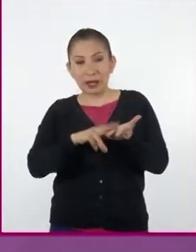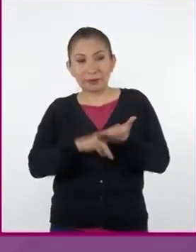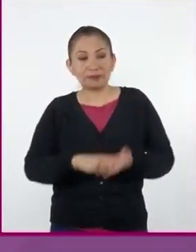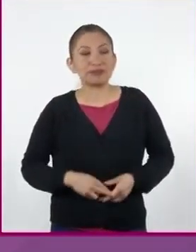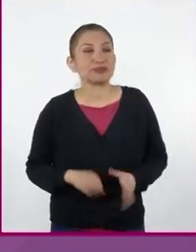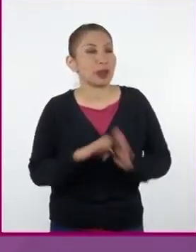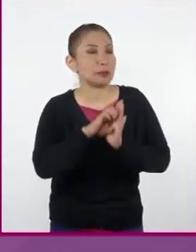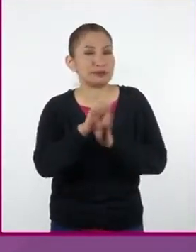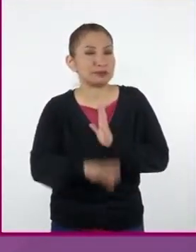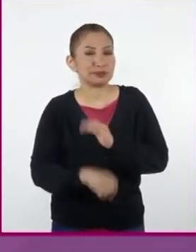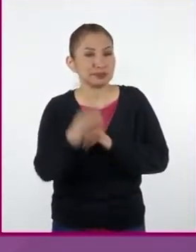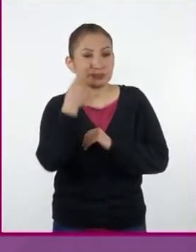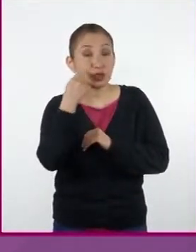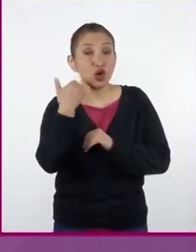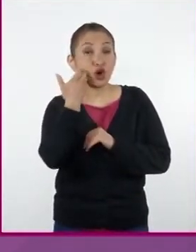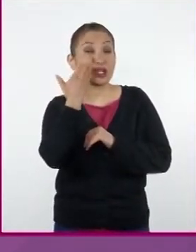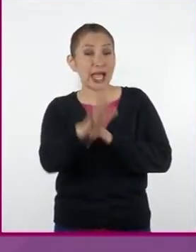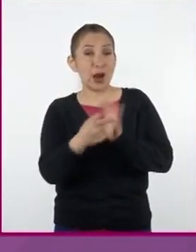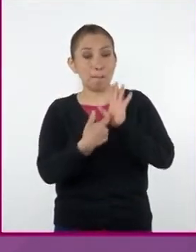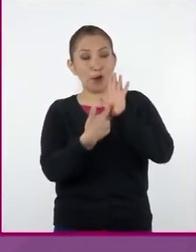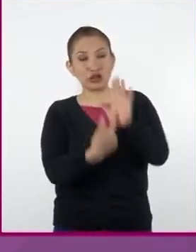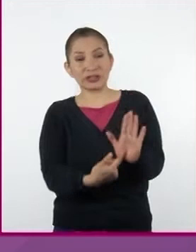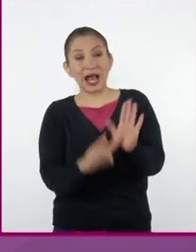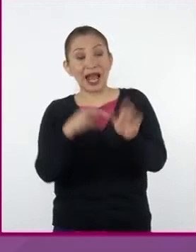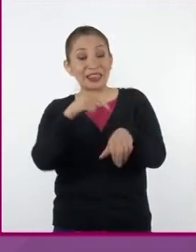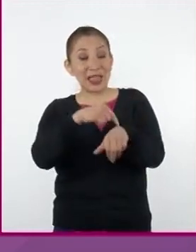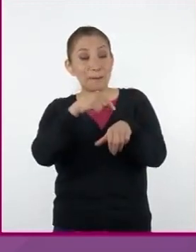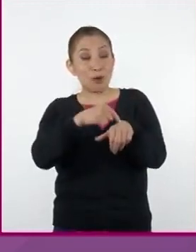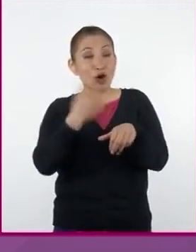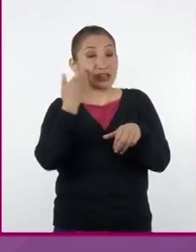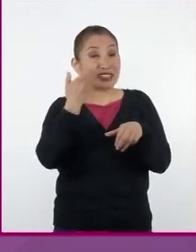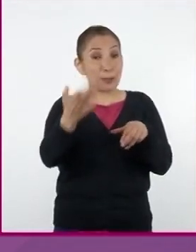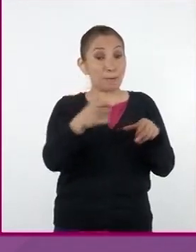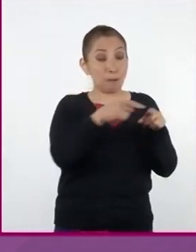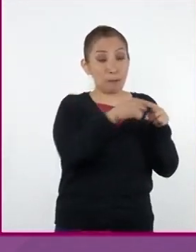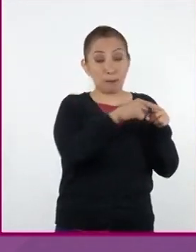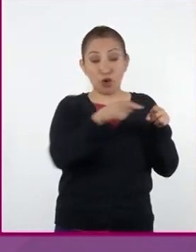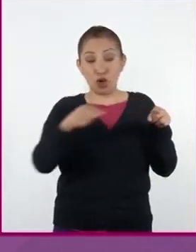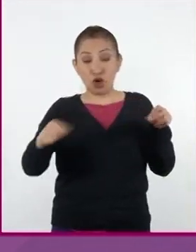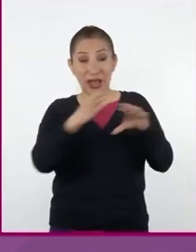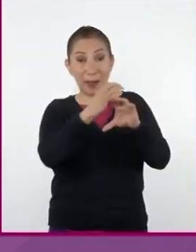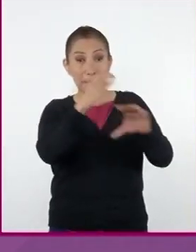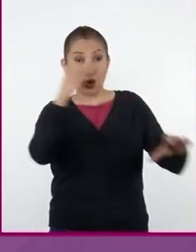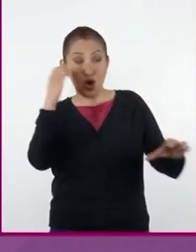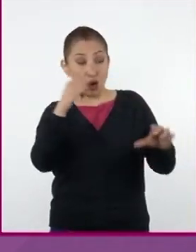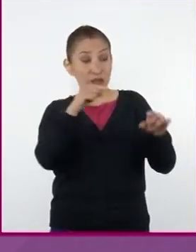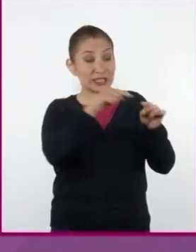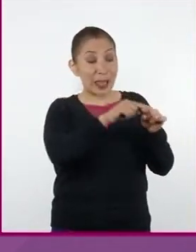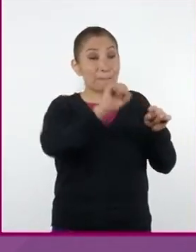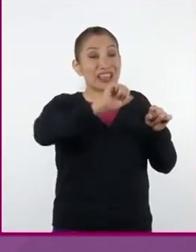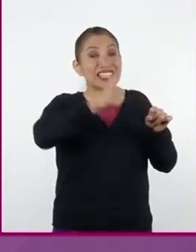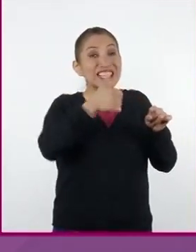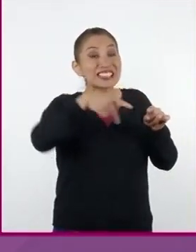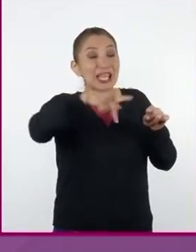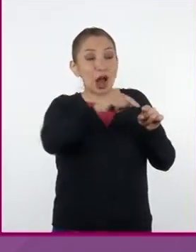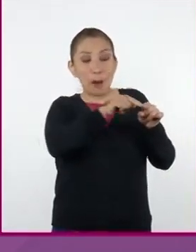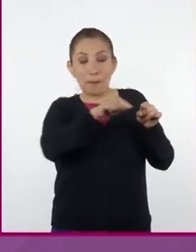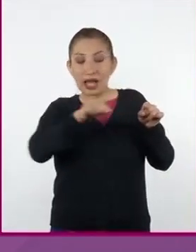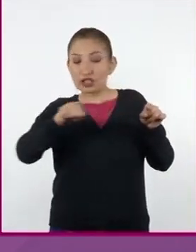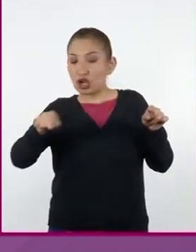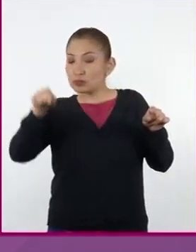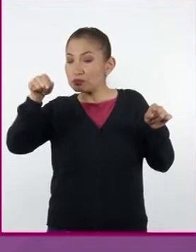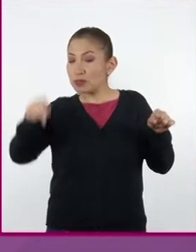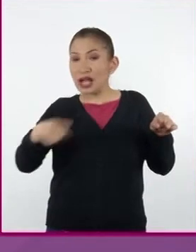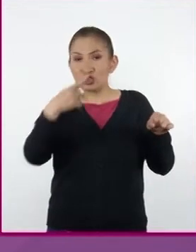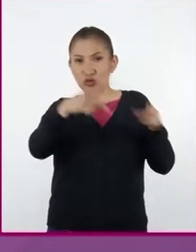Por ejemplo, si queremos representar el tiempo que tarda un camión de carga en recorrer 26 kilómetros para llevar